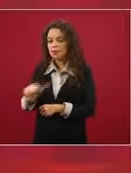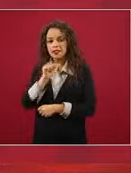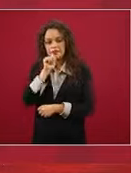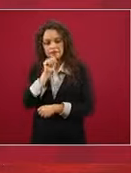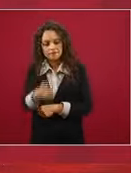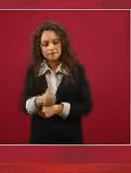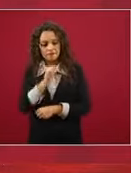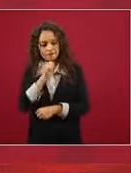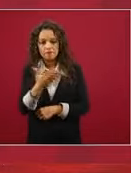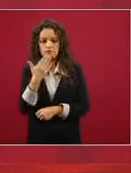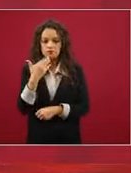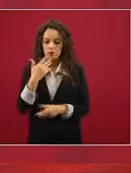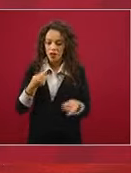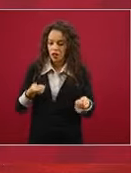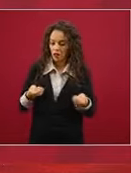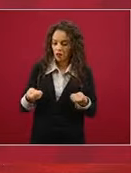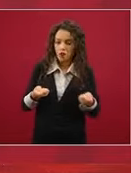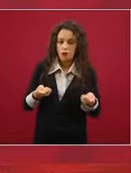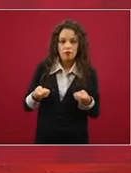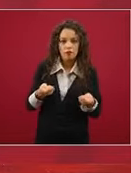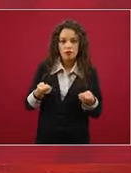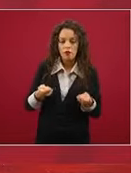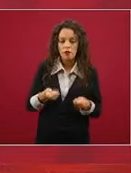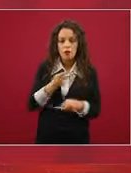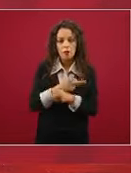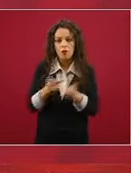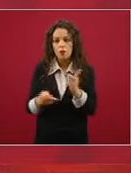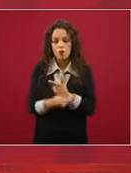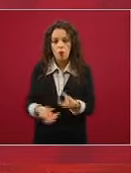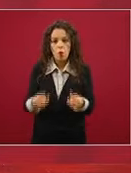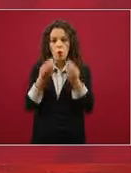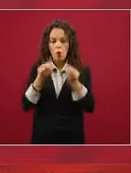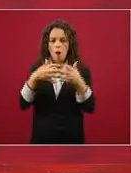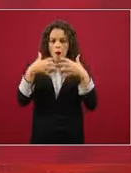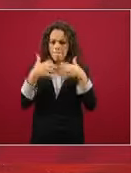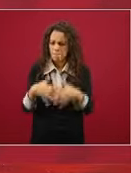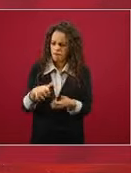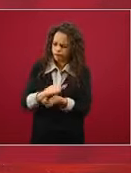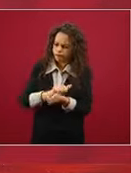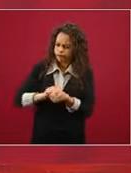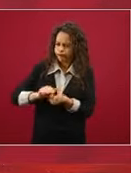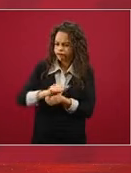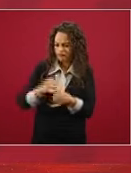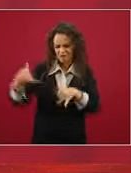alimentaria de productos ultraprocesados y procesados altos en